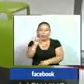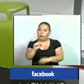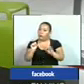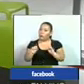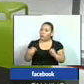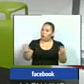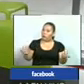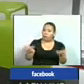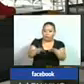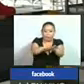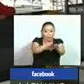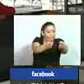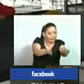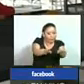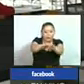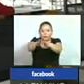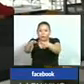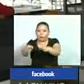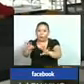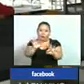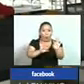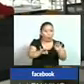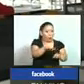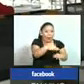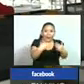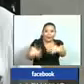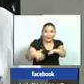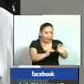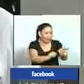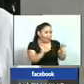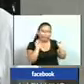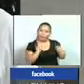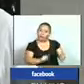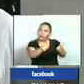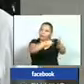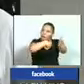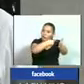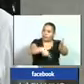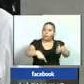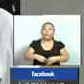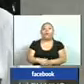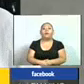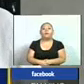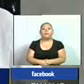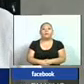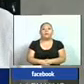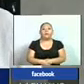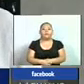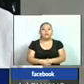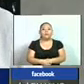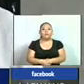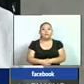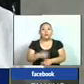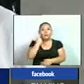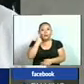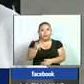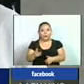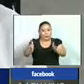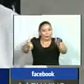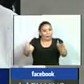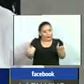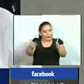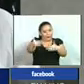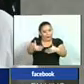la cantidad de mesas y se han inhabilitado los juegos de niños. Y hemos reducido también el uso de las bandejas